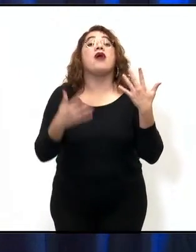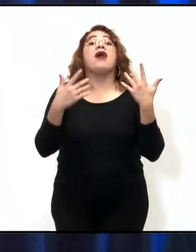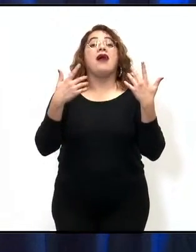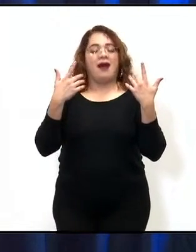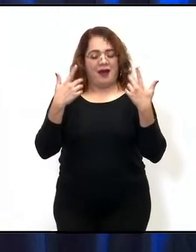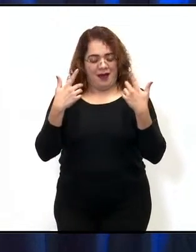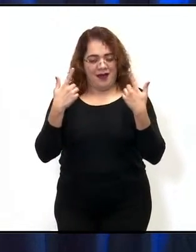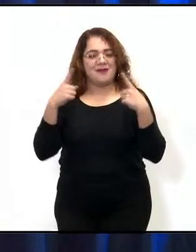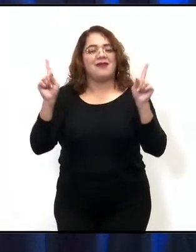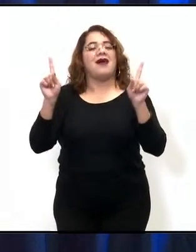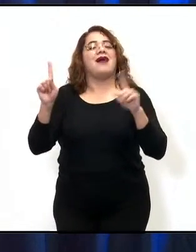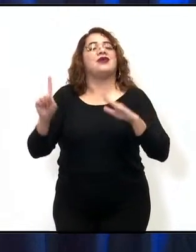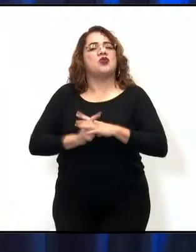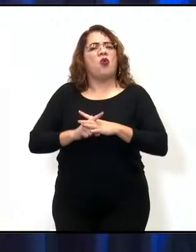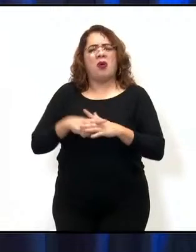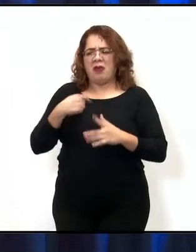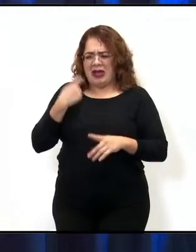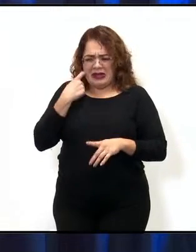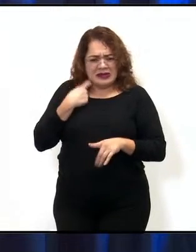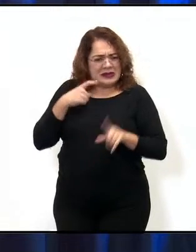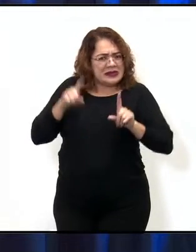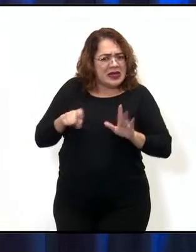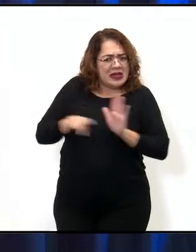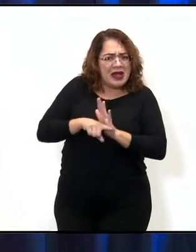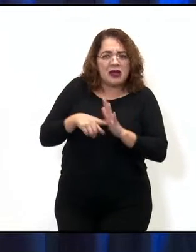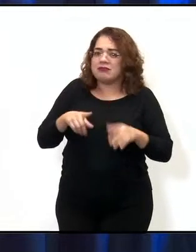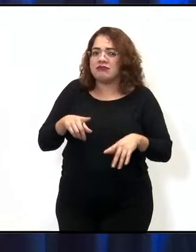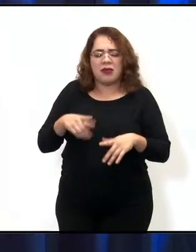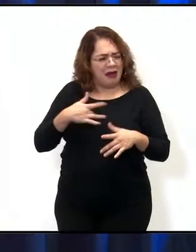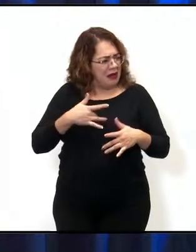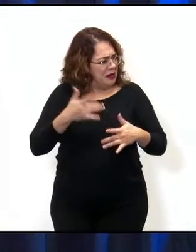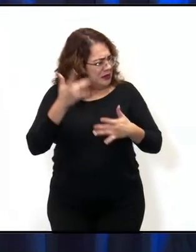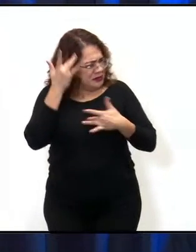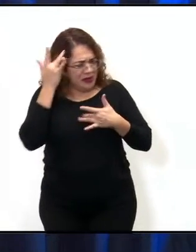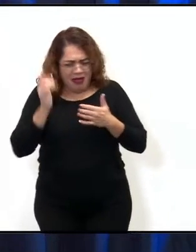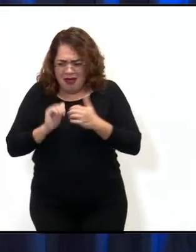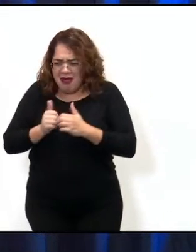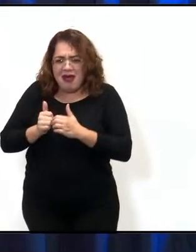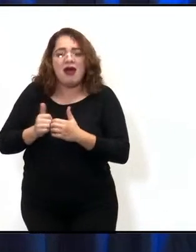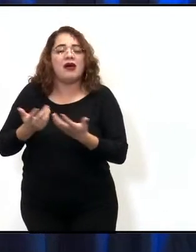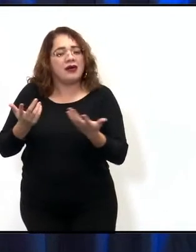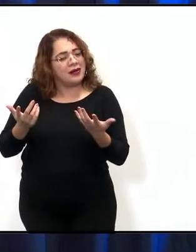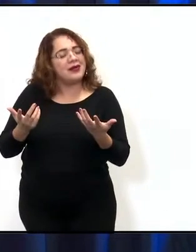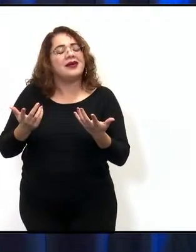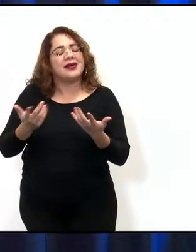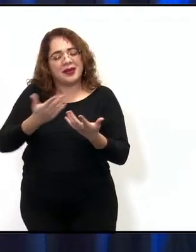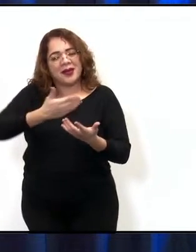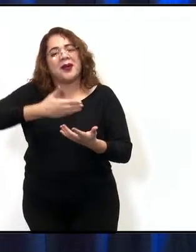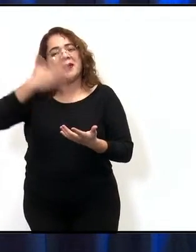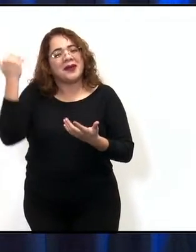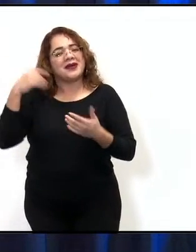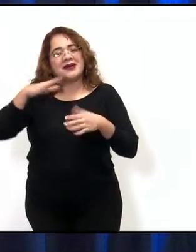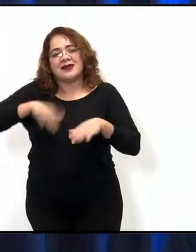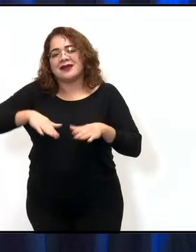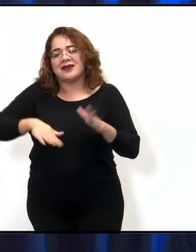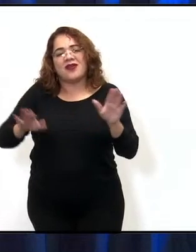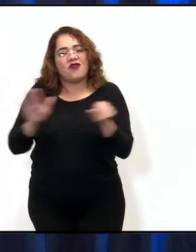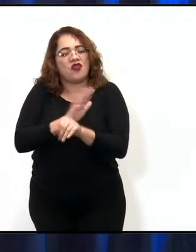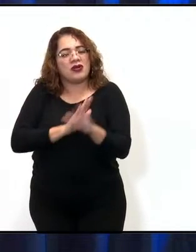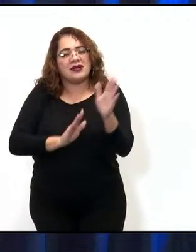prueba y puede, si se junta con otras personas, infectar a otras personas.